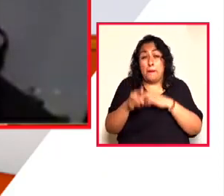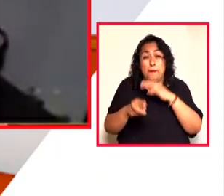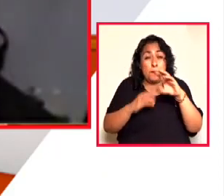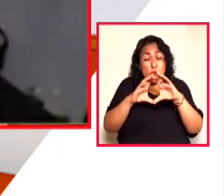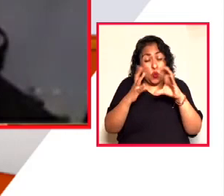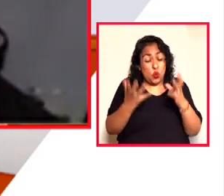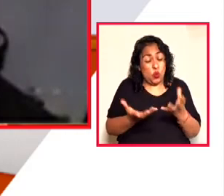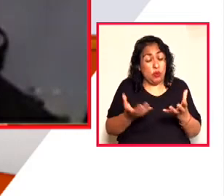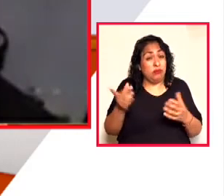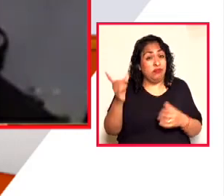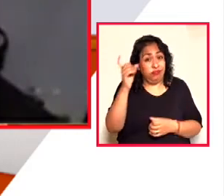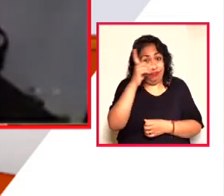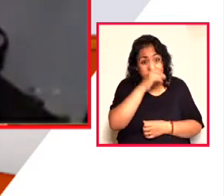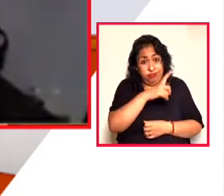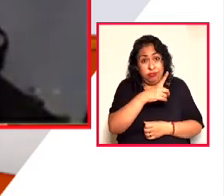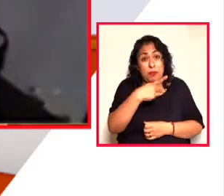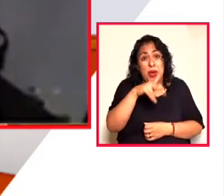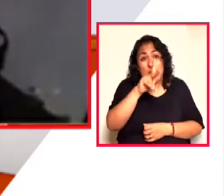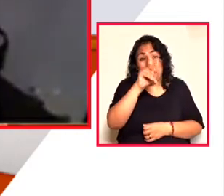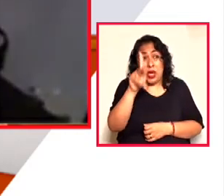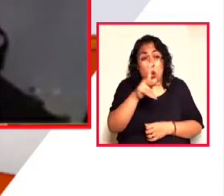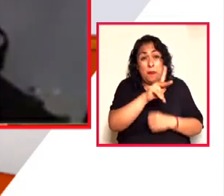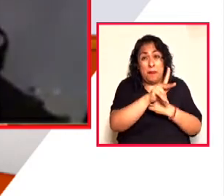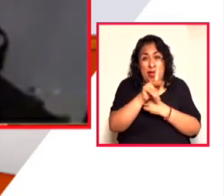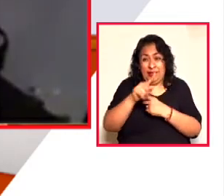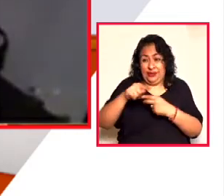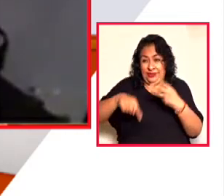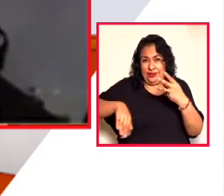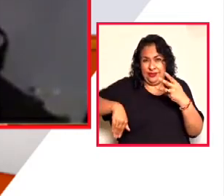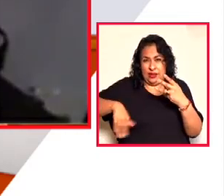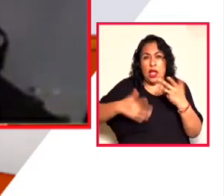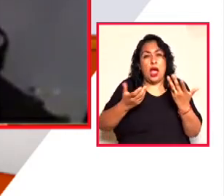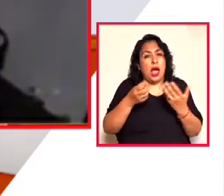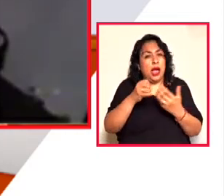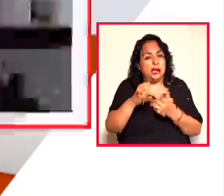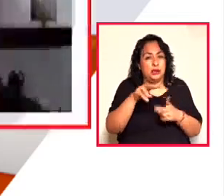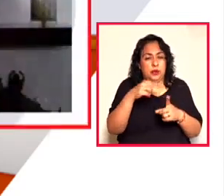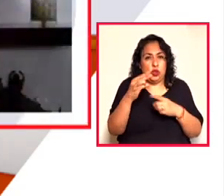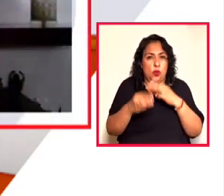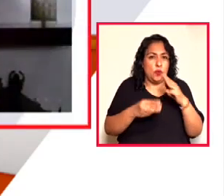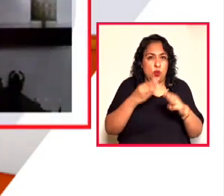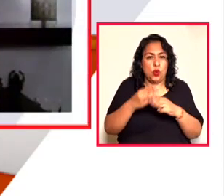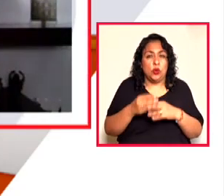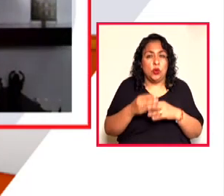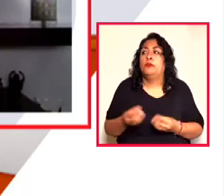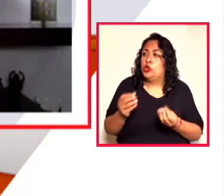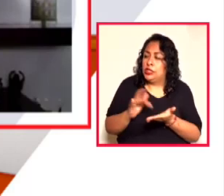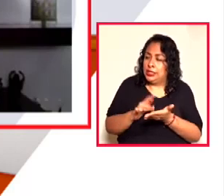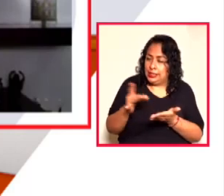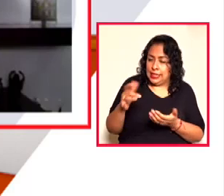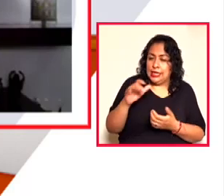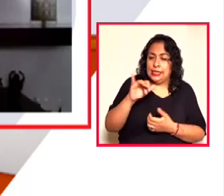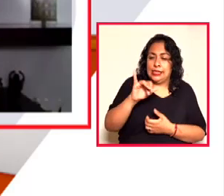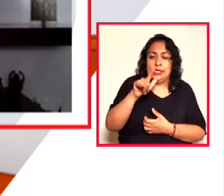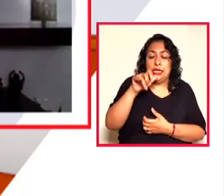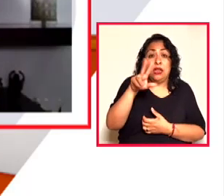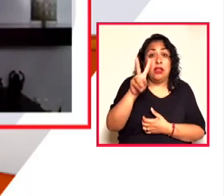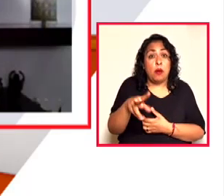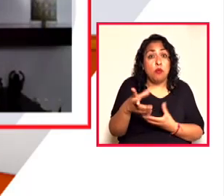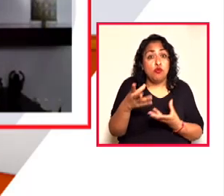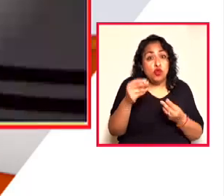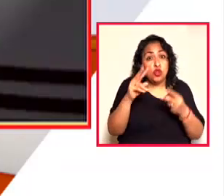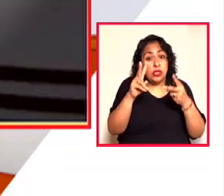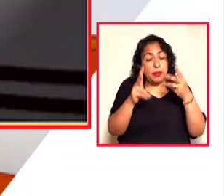pero sobre todo para esos estados. Así las cosas en visión global. Pues muchas gracias, mi querida Eliana. Mucho que reflexionar